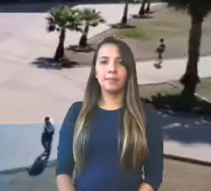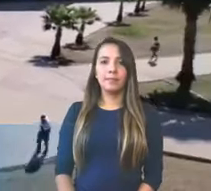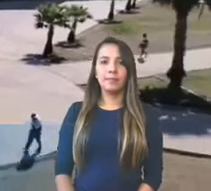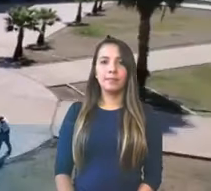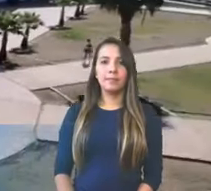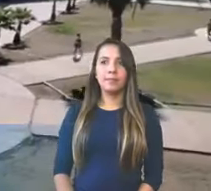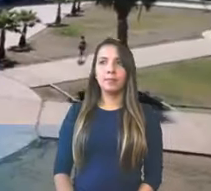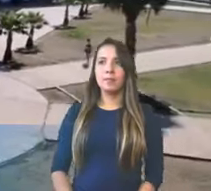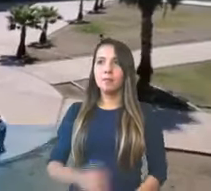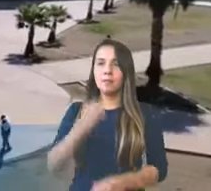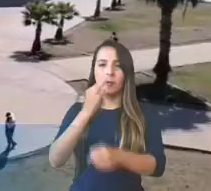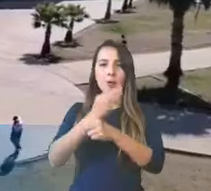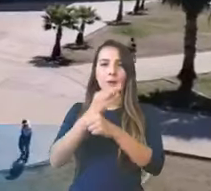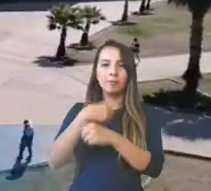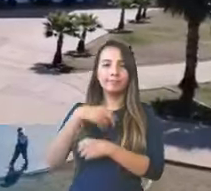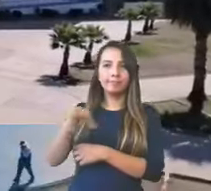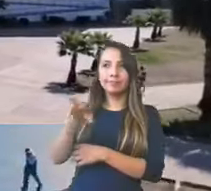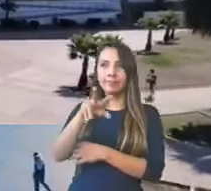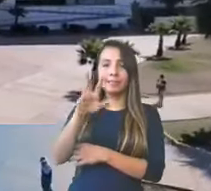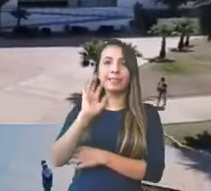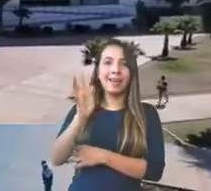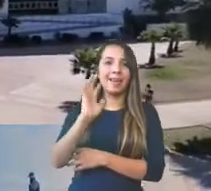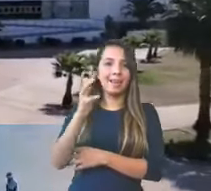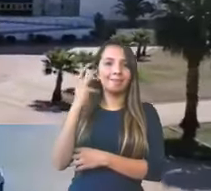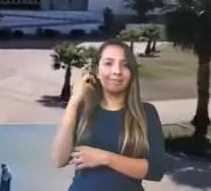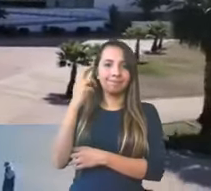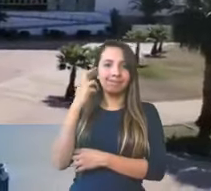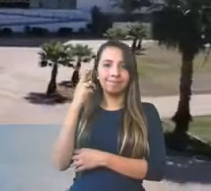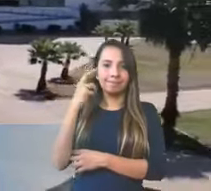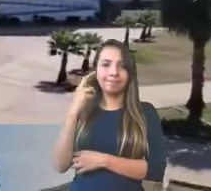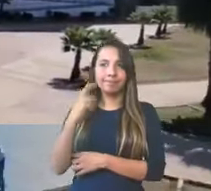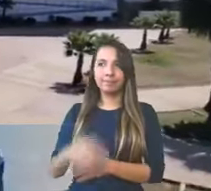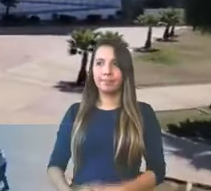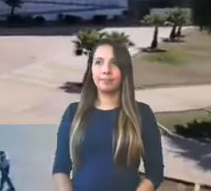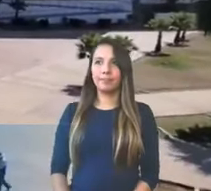Ahorita no alcanzo a leer, ahí está sonando ya.